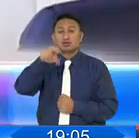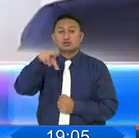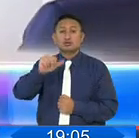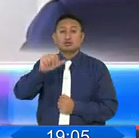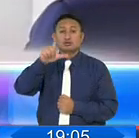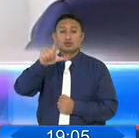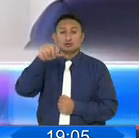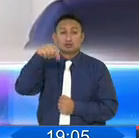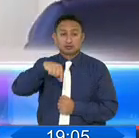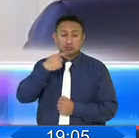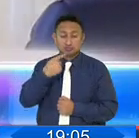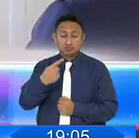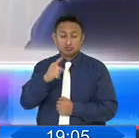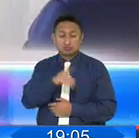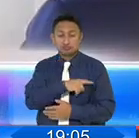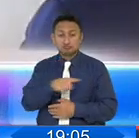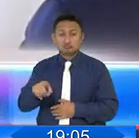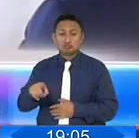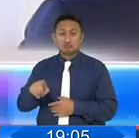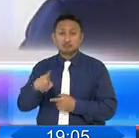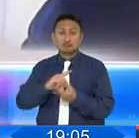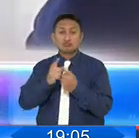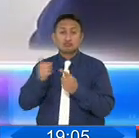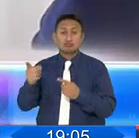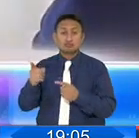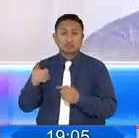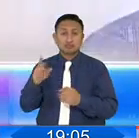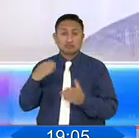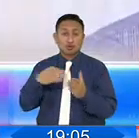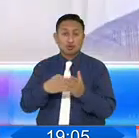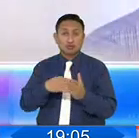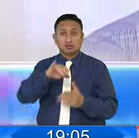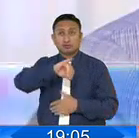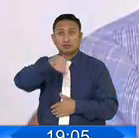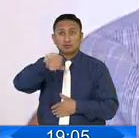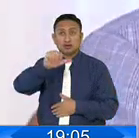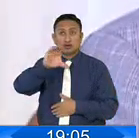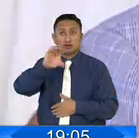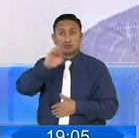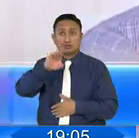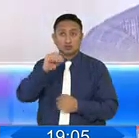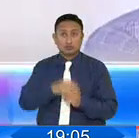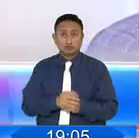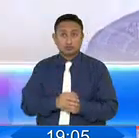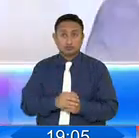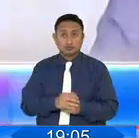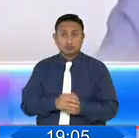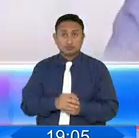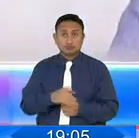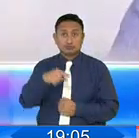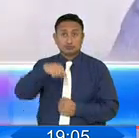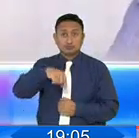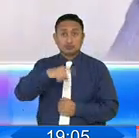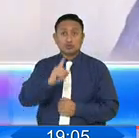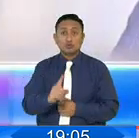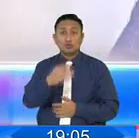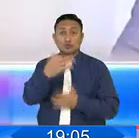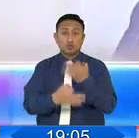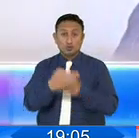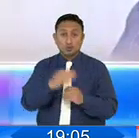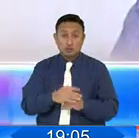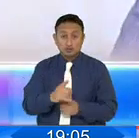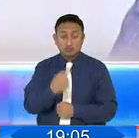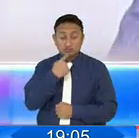decidió emitir una orden de traslado en contra de Jacobo Bucaram. Y les pongo en antecedentes que hay un voto salvado. Manda y